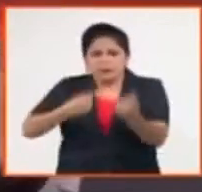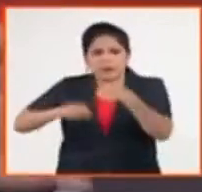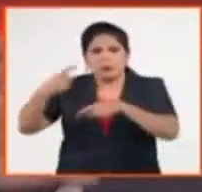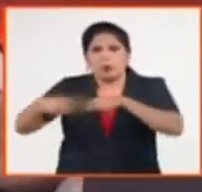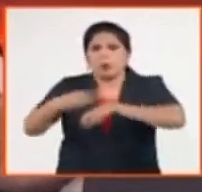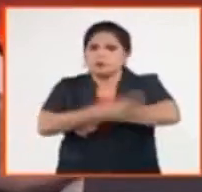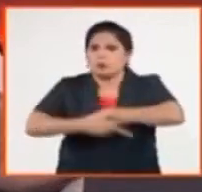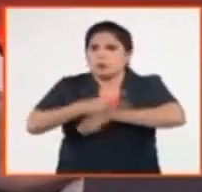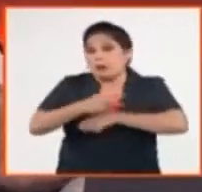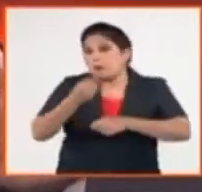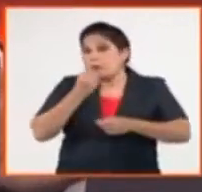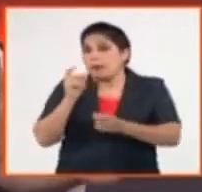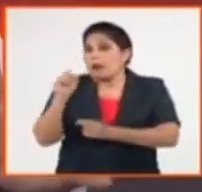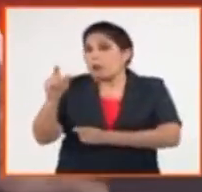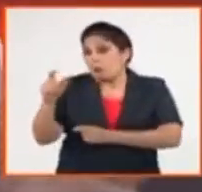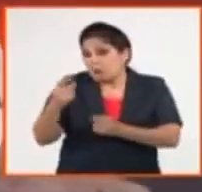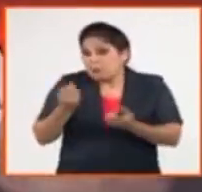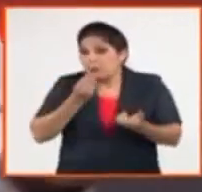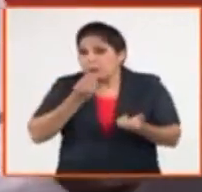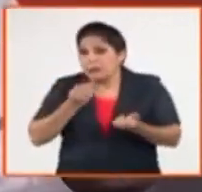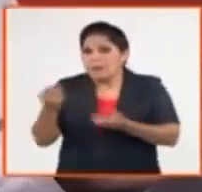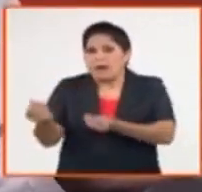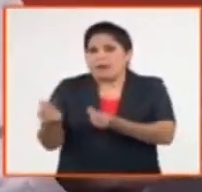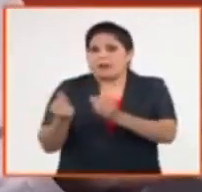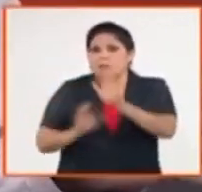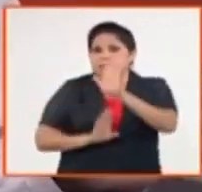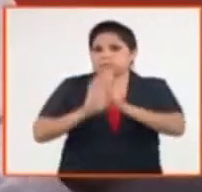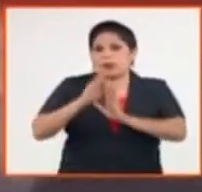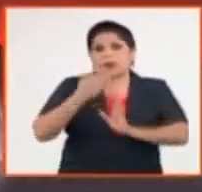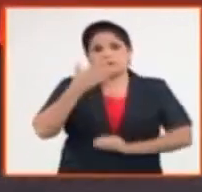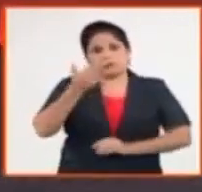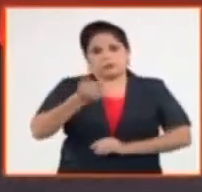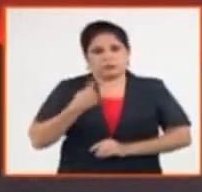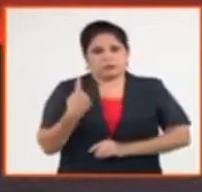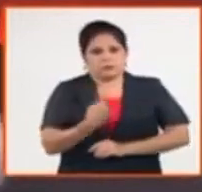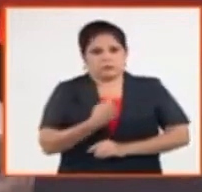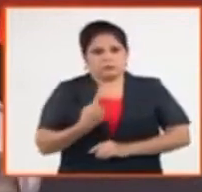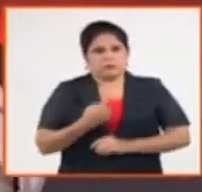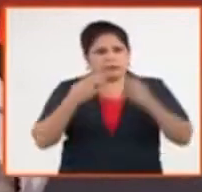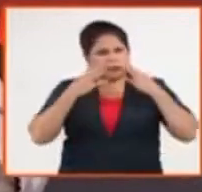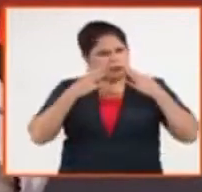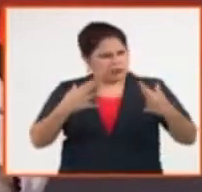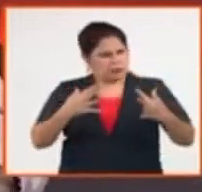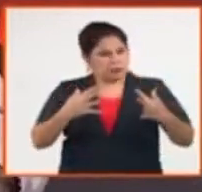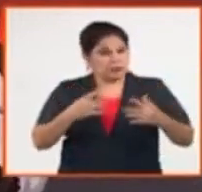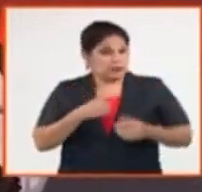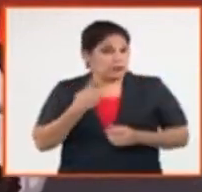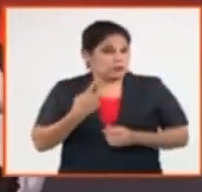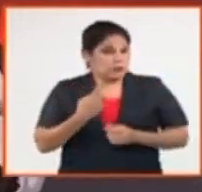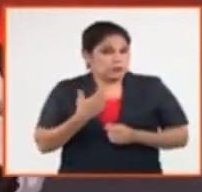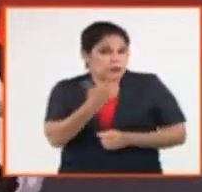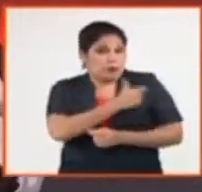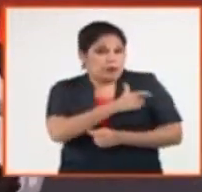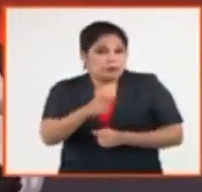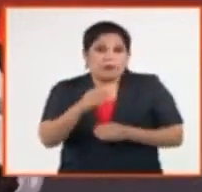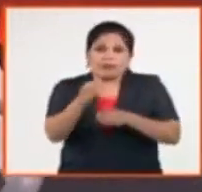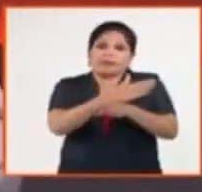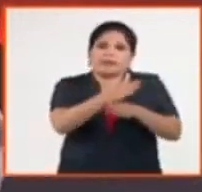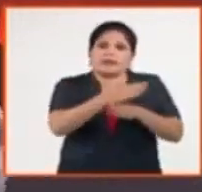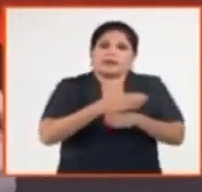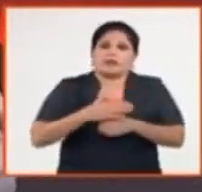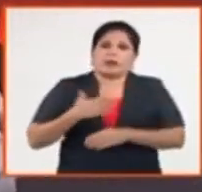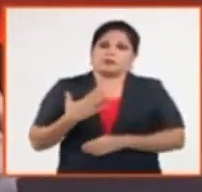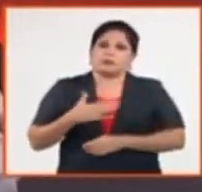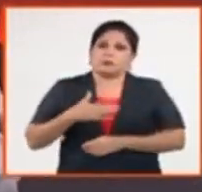a disposición de otros países del mundo que se puedan beneficiar de ellas. Y es importante tener pues ese conocimiento. Por otra